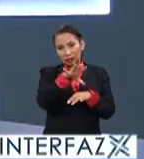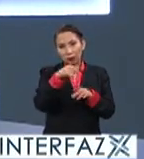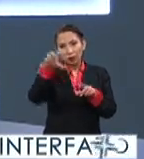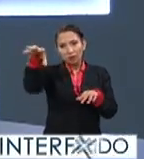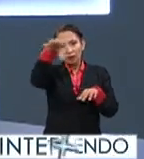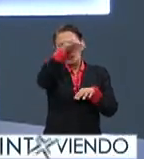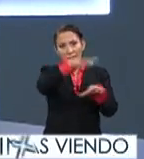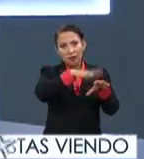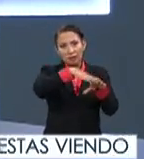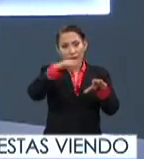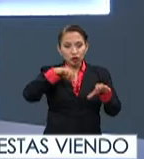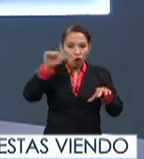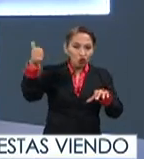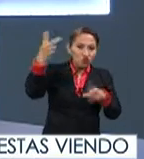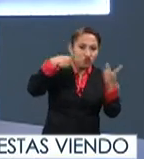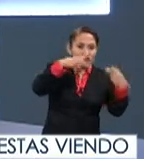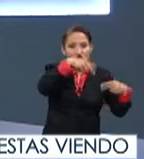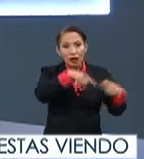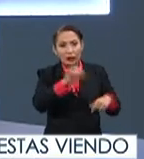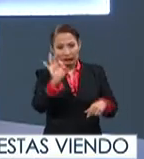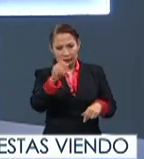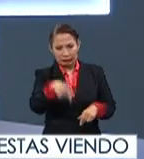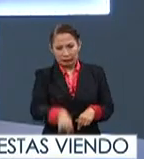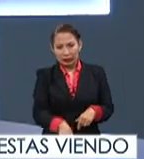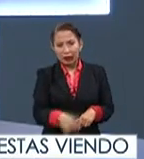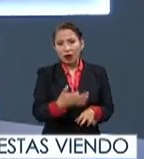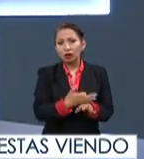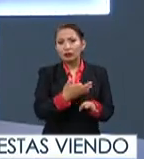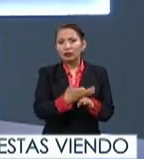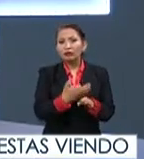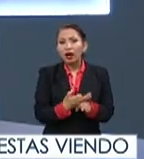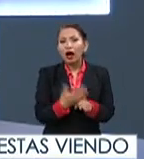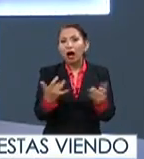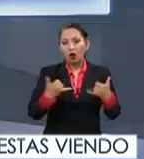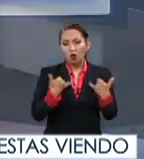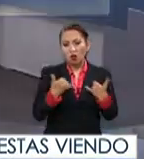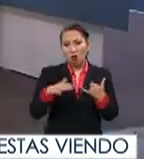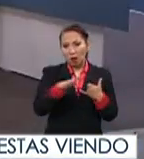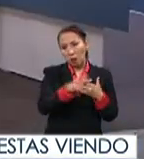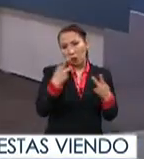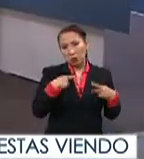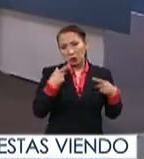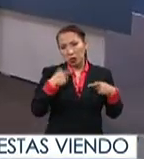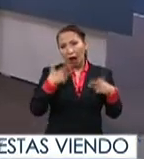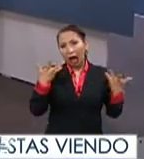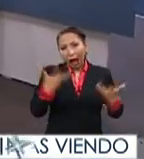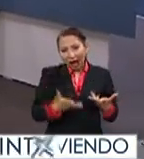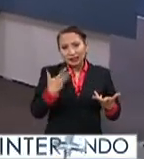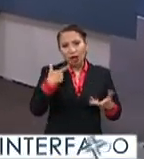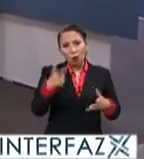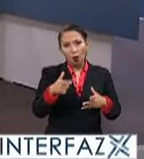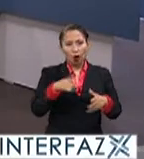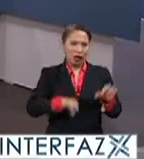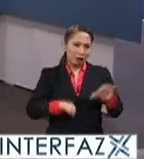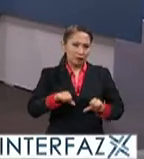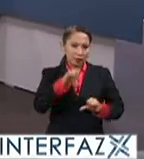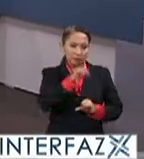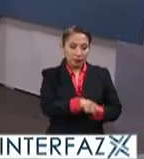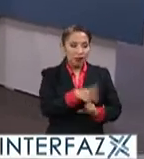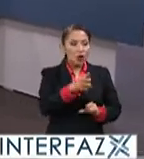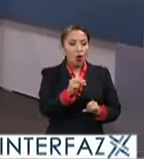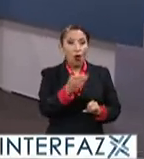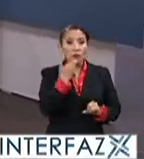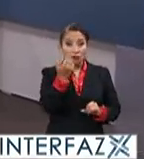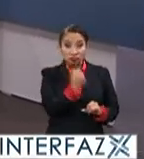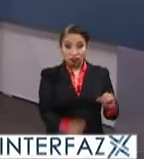porque en realidad, como les decía hace un momento, tal vez en este momento los jóvenes o las personas que realizan este tipo de acciones no están